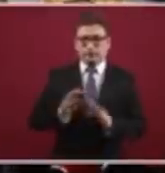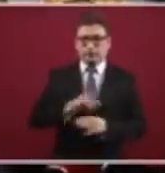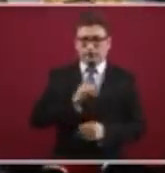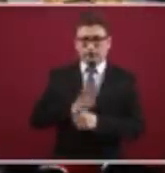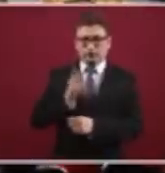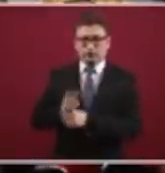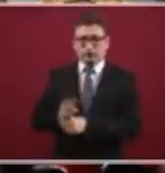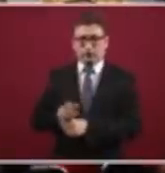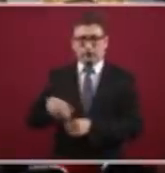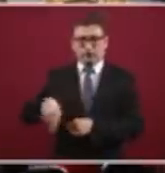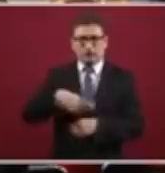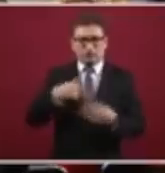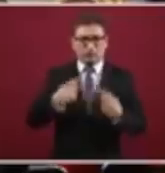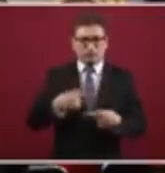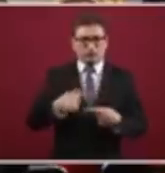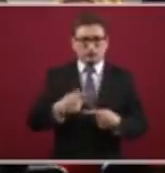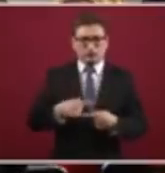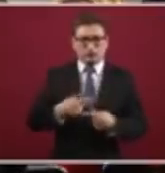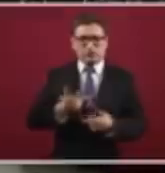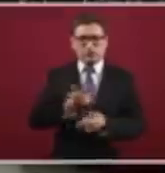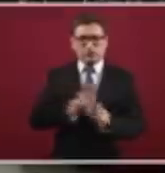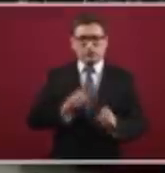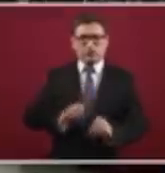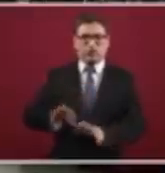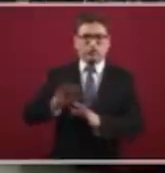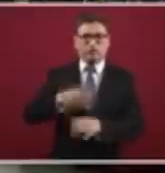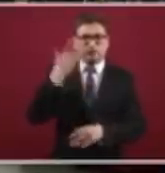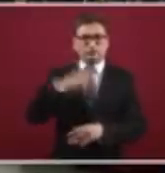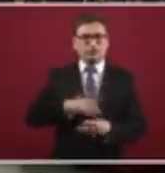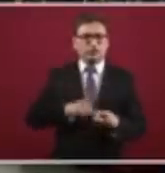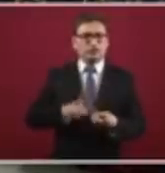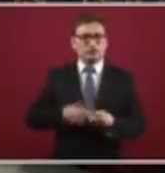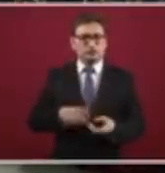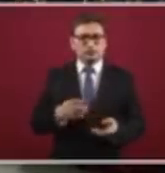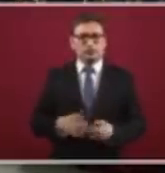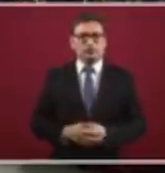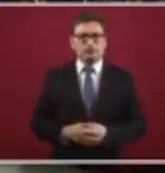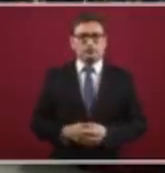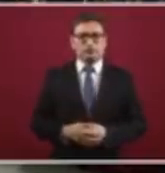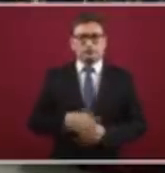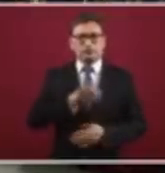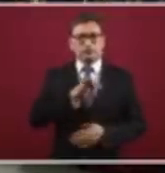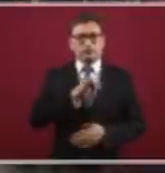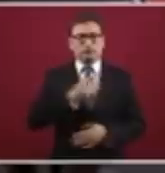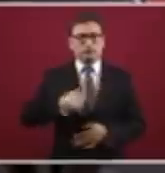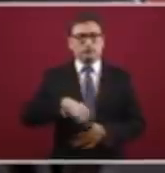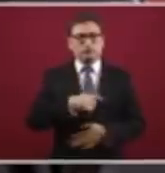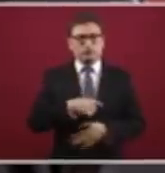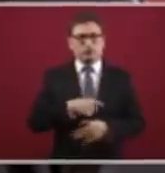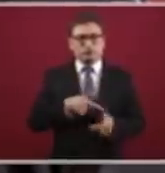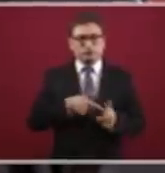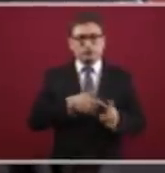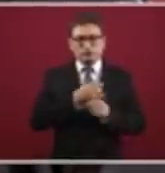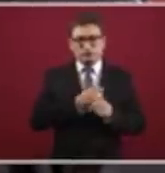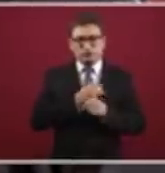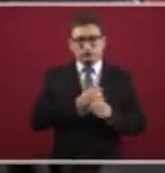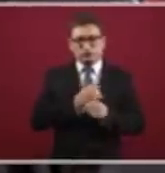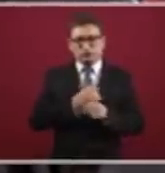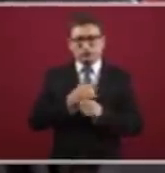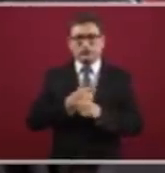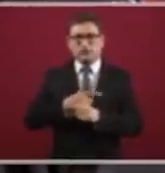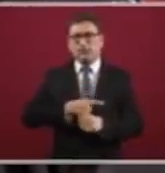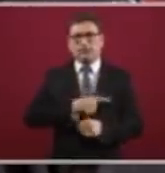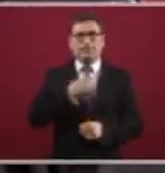localizables estas personas que fueron liberadas para este efecto lo que nosotros estamos haciendo es una investigación primero hay que